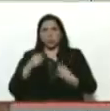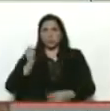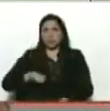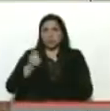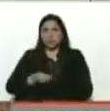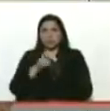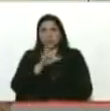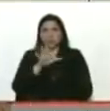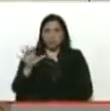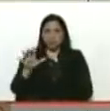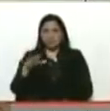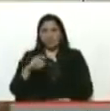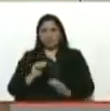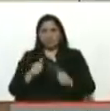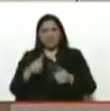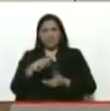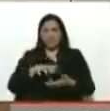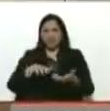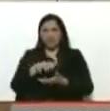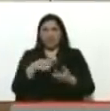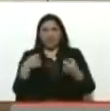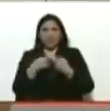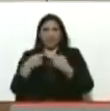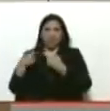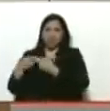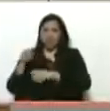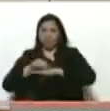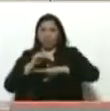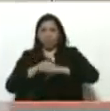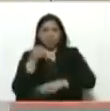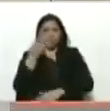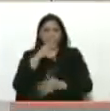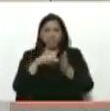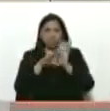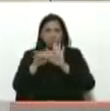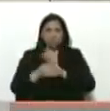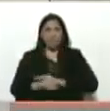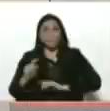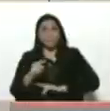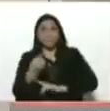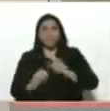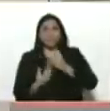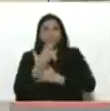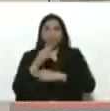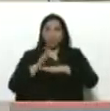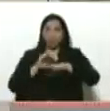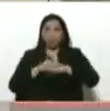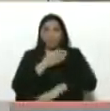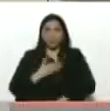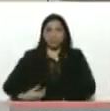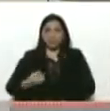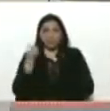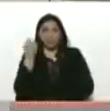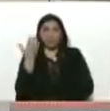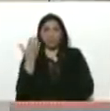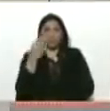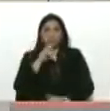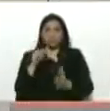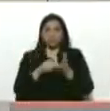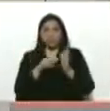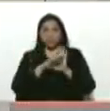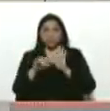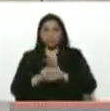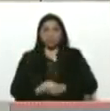inicia en Guarimba, se convoca a la Asamblea Nacional Constituyente, el 1 de mayo, convoca el presidente de la Asamblea Nacional Constituyente y